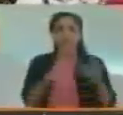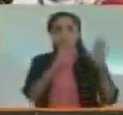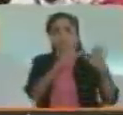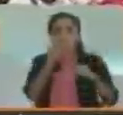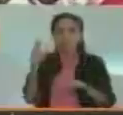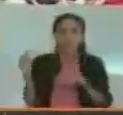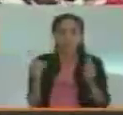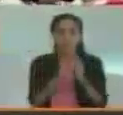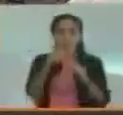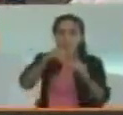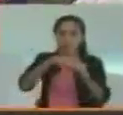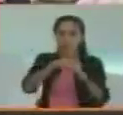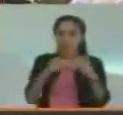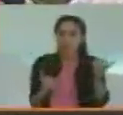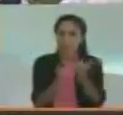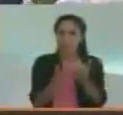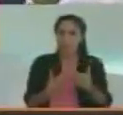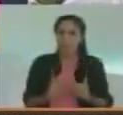800.000 votos por el buche.